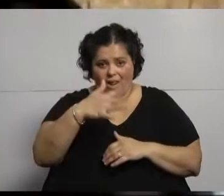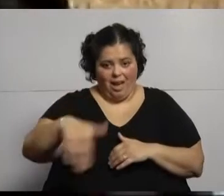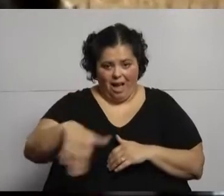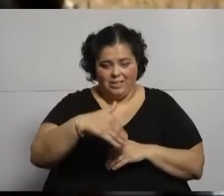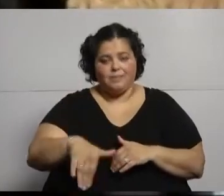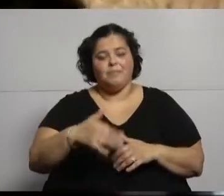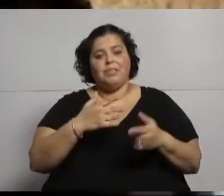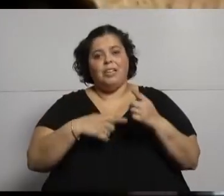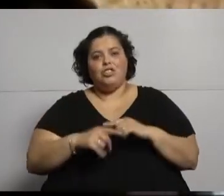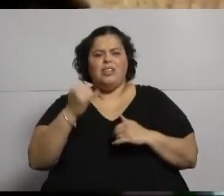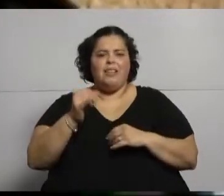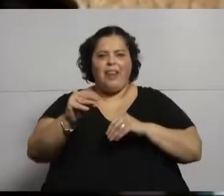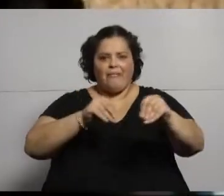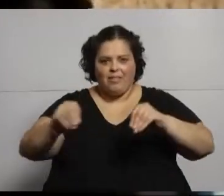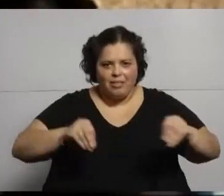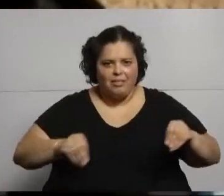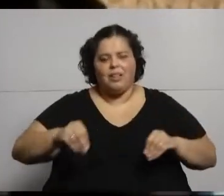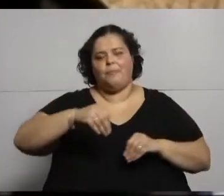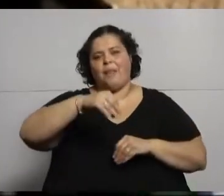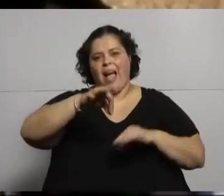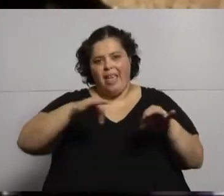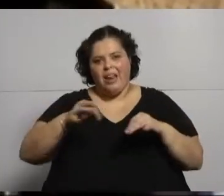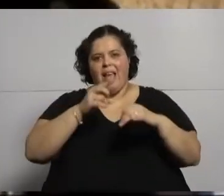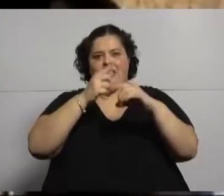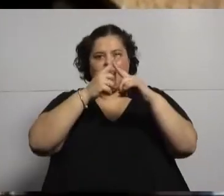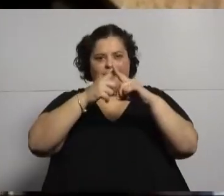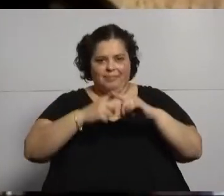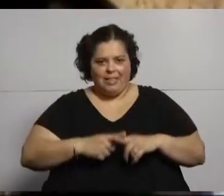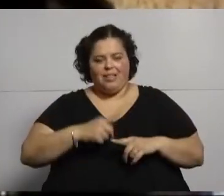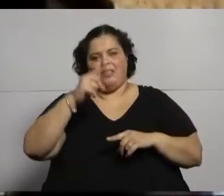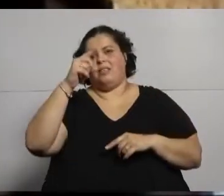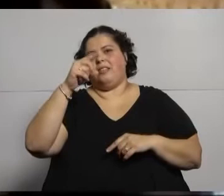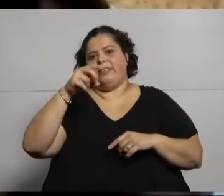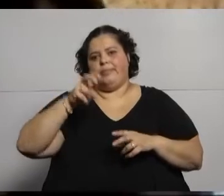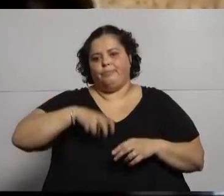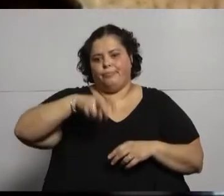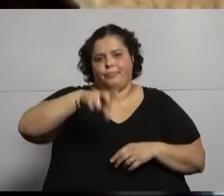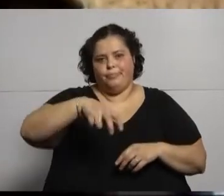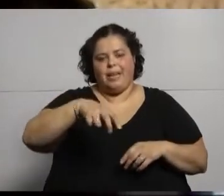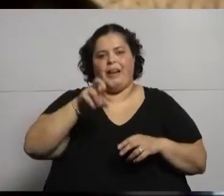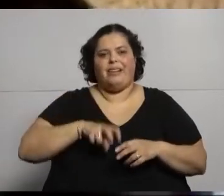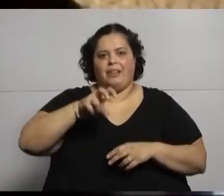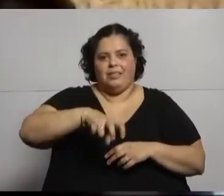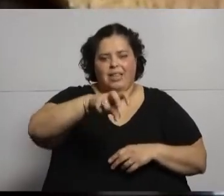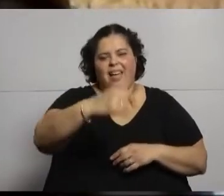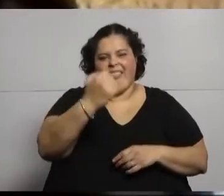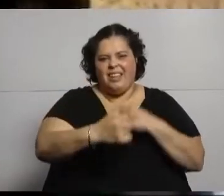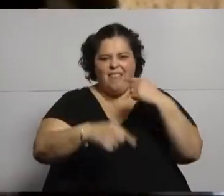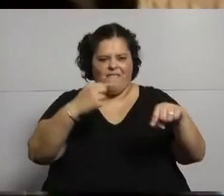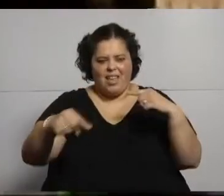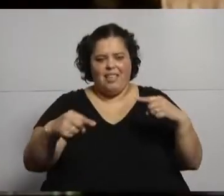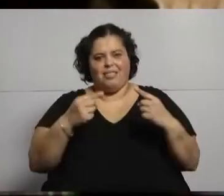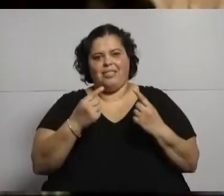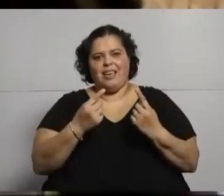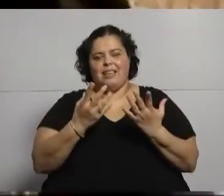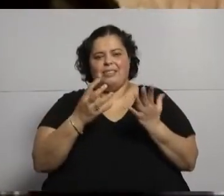y tiene una serie de tatetí. La idea nuestra es que esa rayuela tiene signos lingüísticos e icónicos